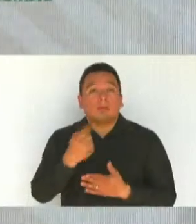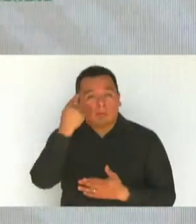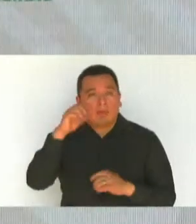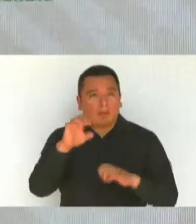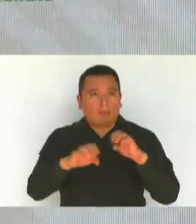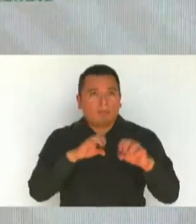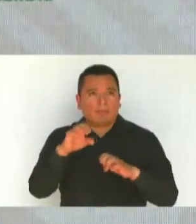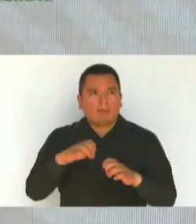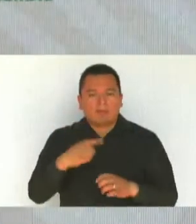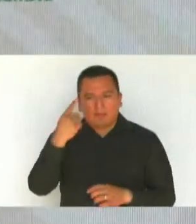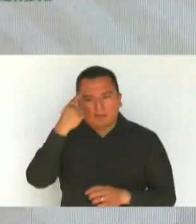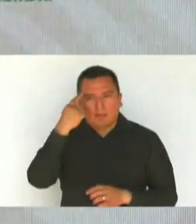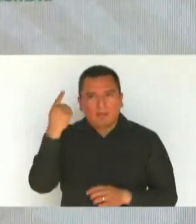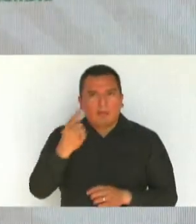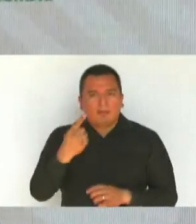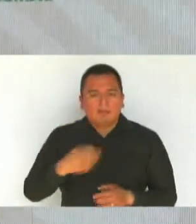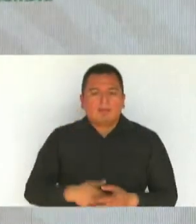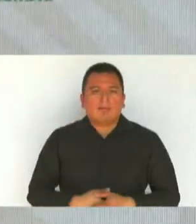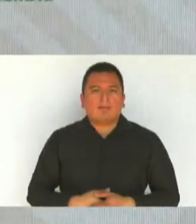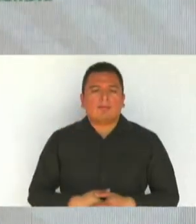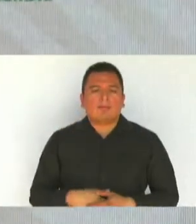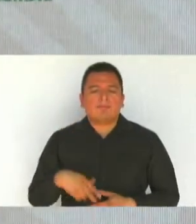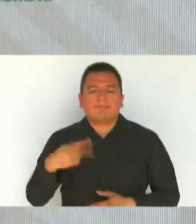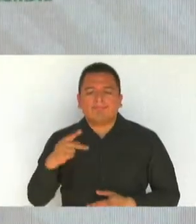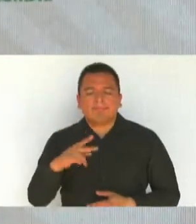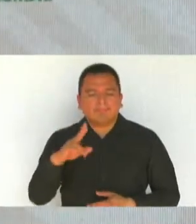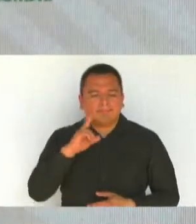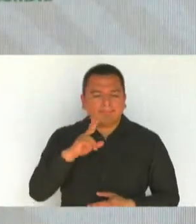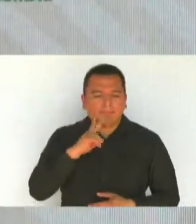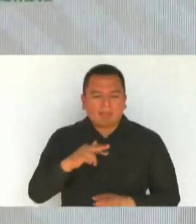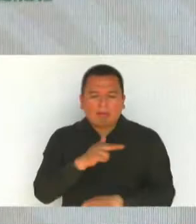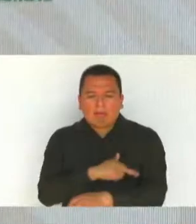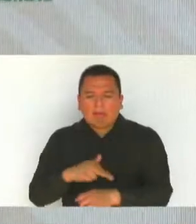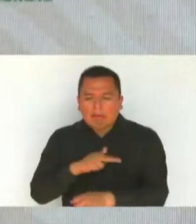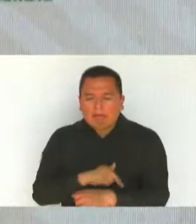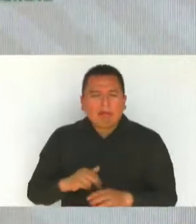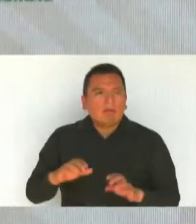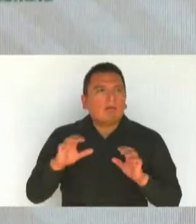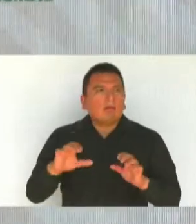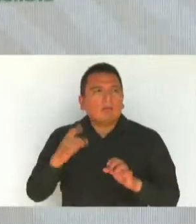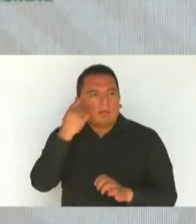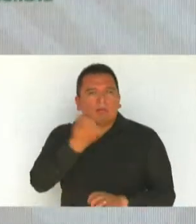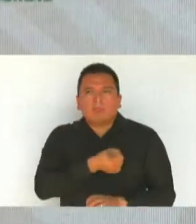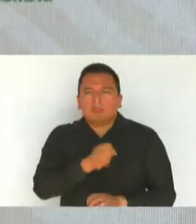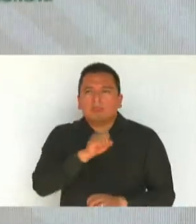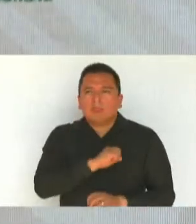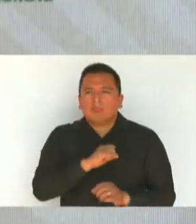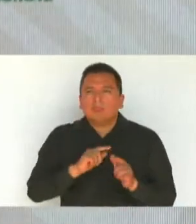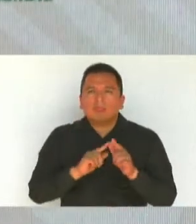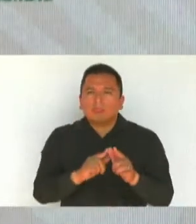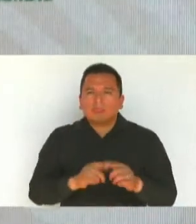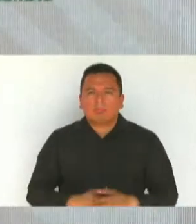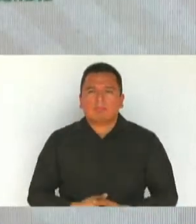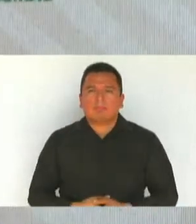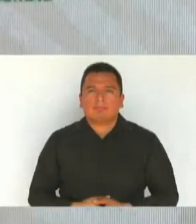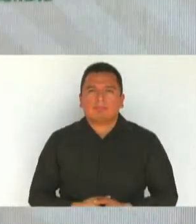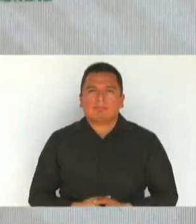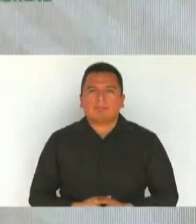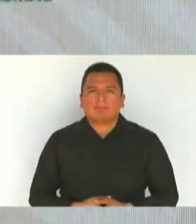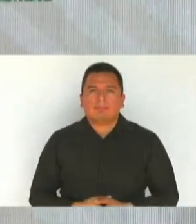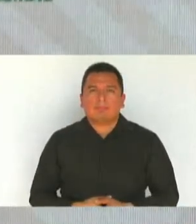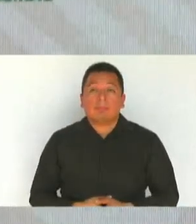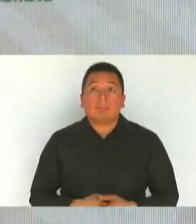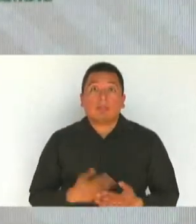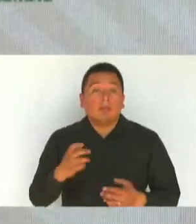facilitar la implementación de estrategias saludables dentro de las empresas. Es un programa para